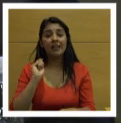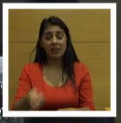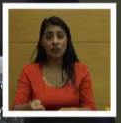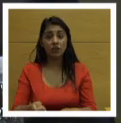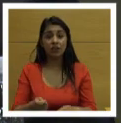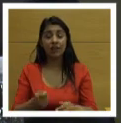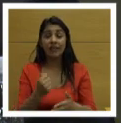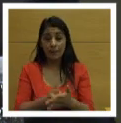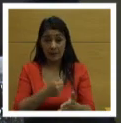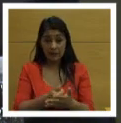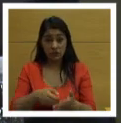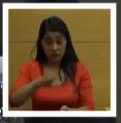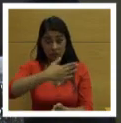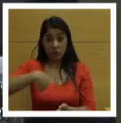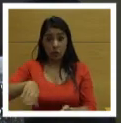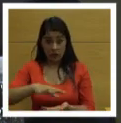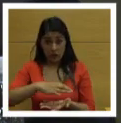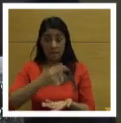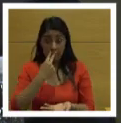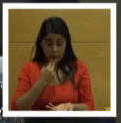se produjo un femicidio.